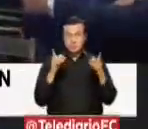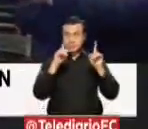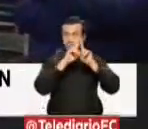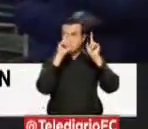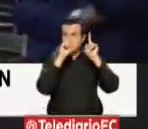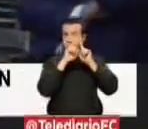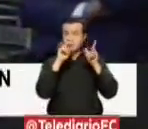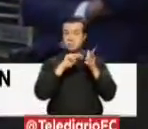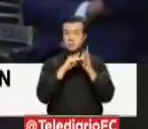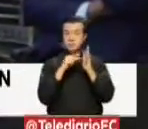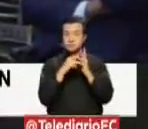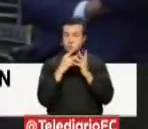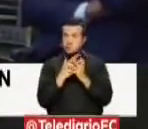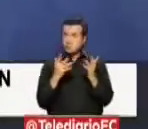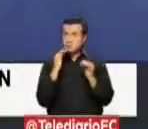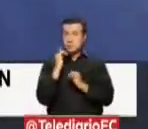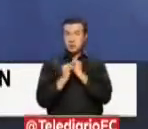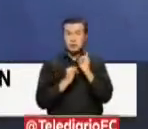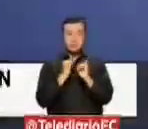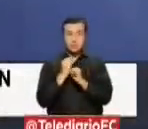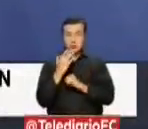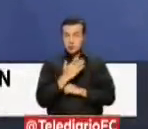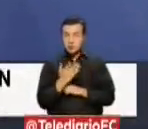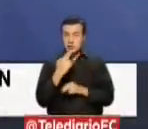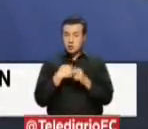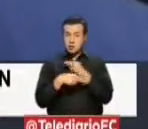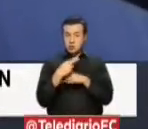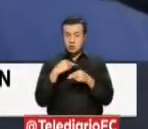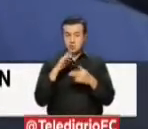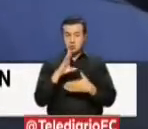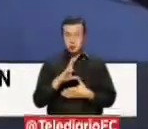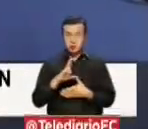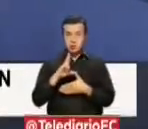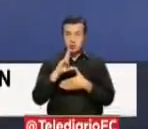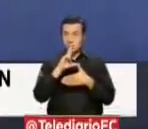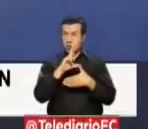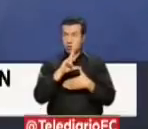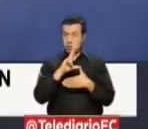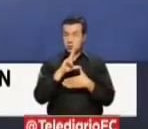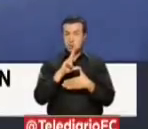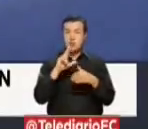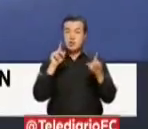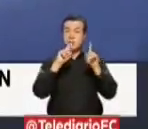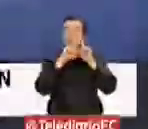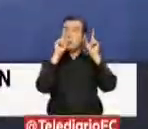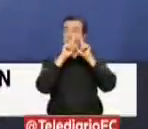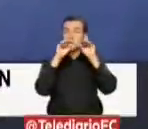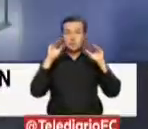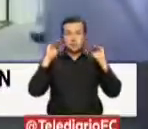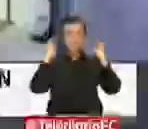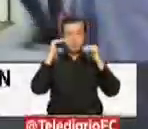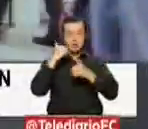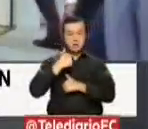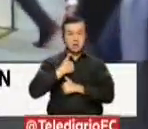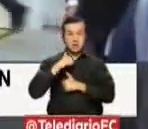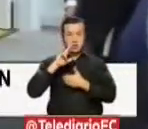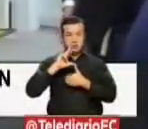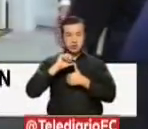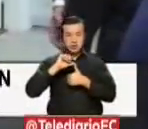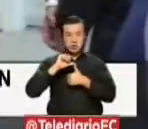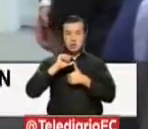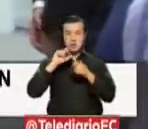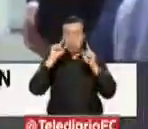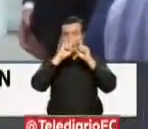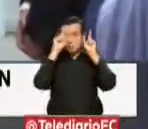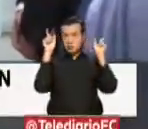empresarios representan a firmas multinacionales con negocios en América Latina, así como corporaciones prominentes de Canadá y el Caribe,